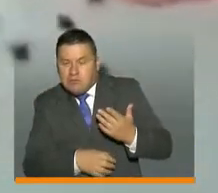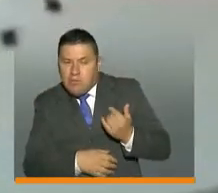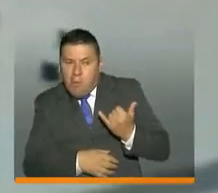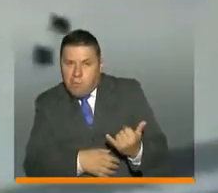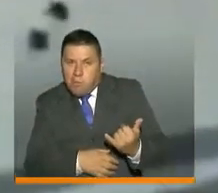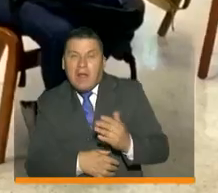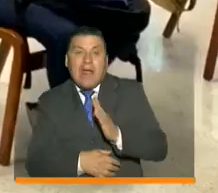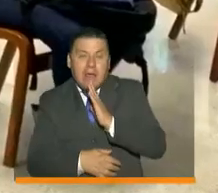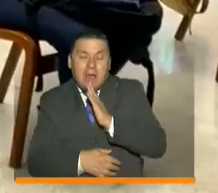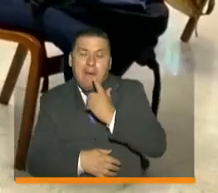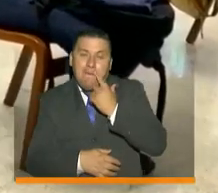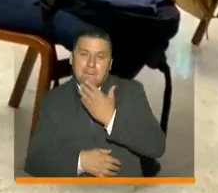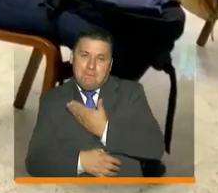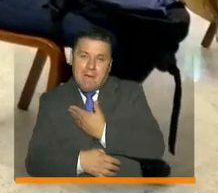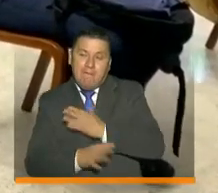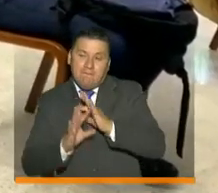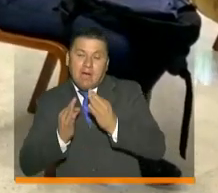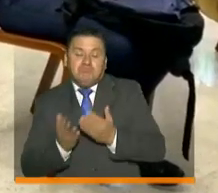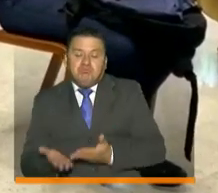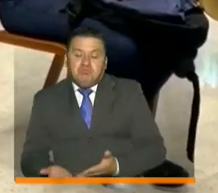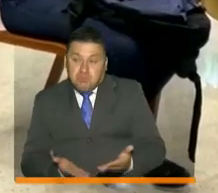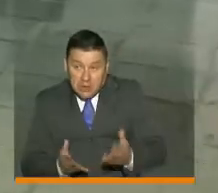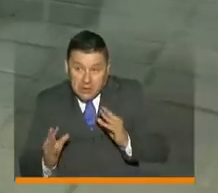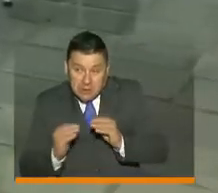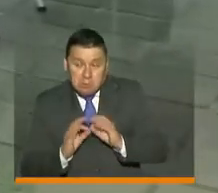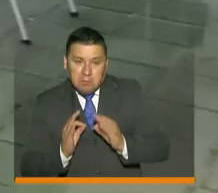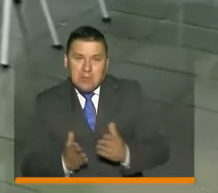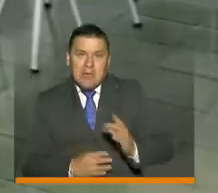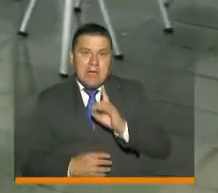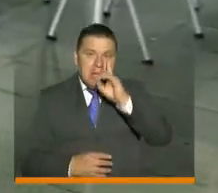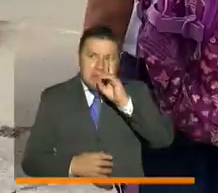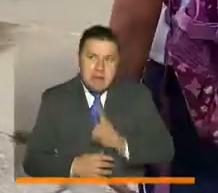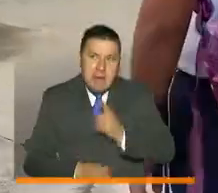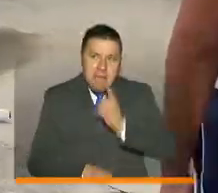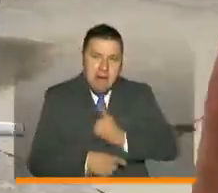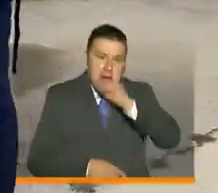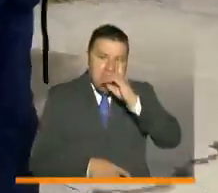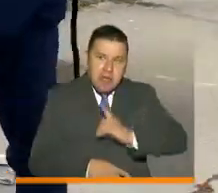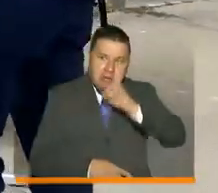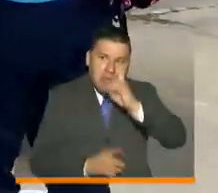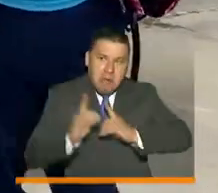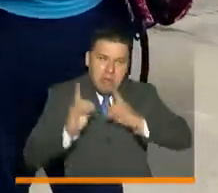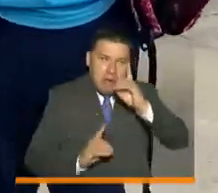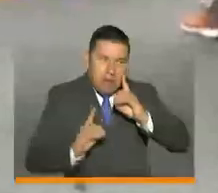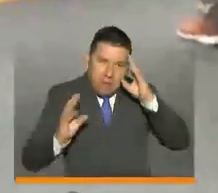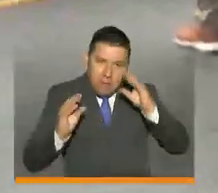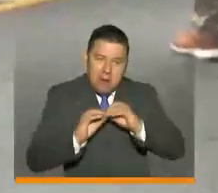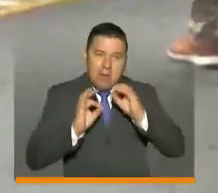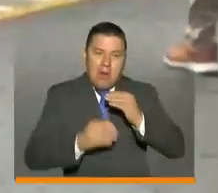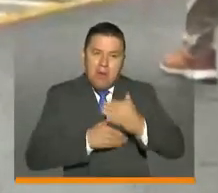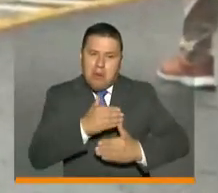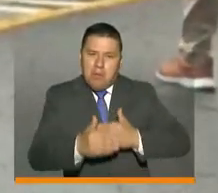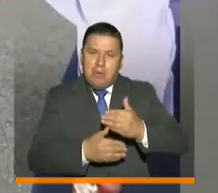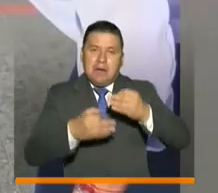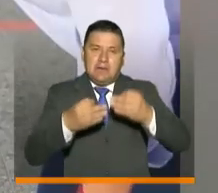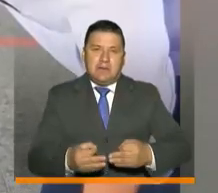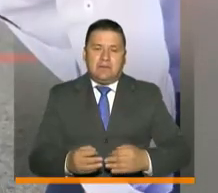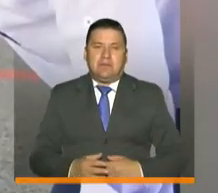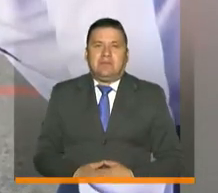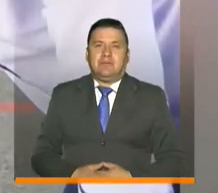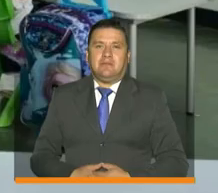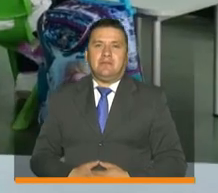contando con el consentimiento de las familias, se han tomado las decisiones pertinentes para un retorno gradual, progresivo y seguro.